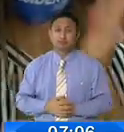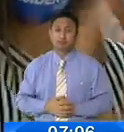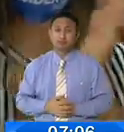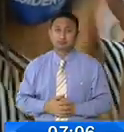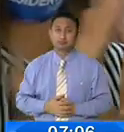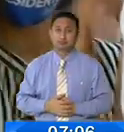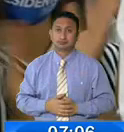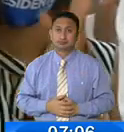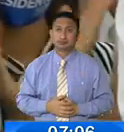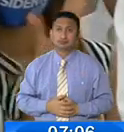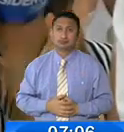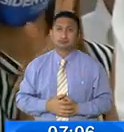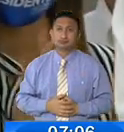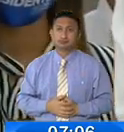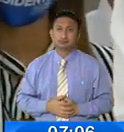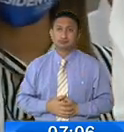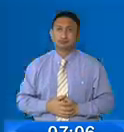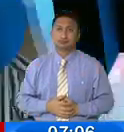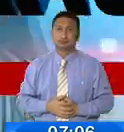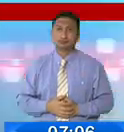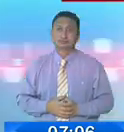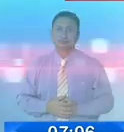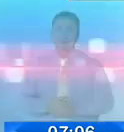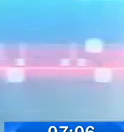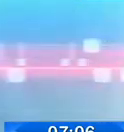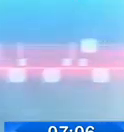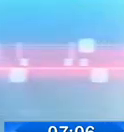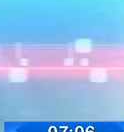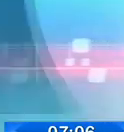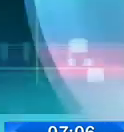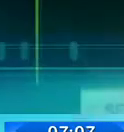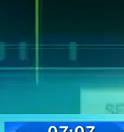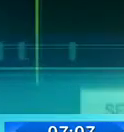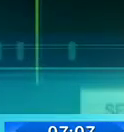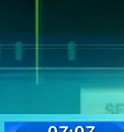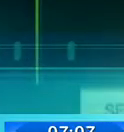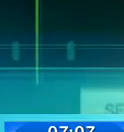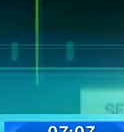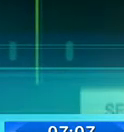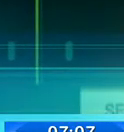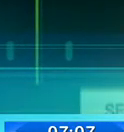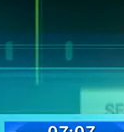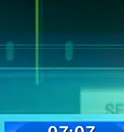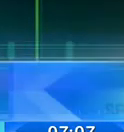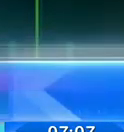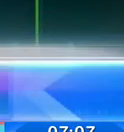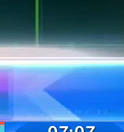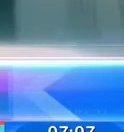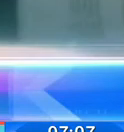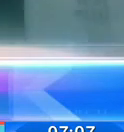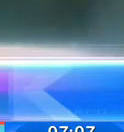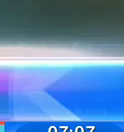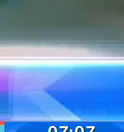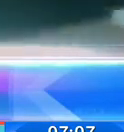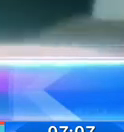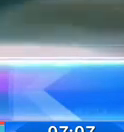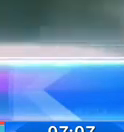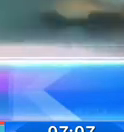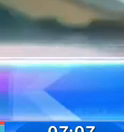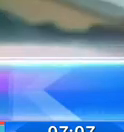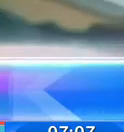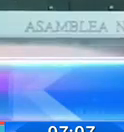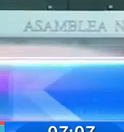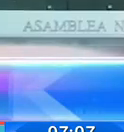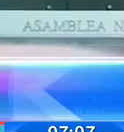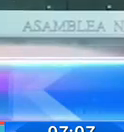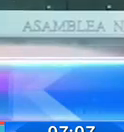Informó Roselena Vascones. Al retornar vamos a contarles que la reelección de los notarios en Ecuador será determinada por una evaluación de rendimiento y no por el concurso de